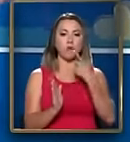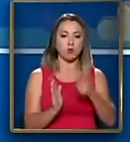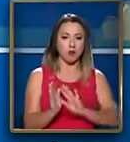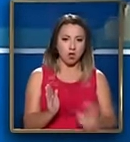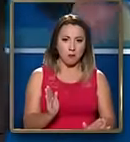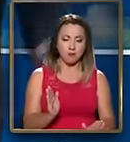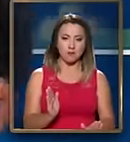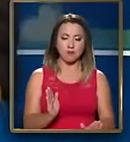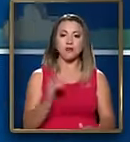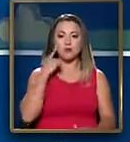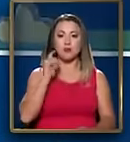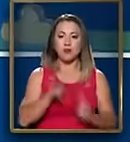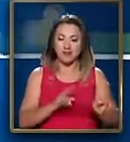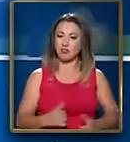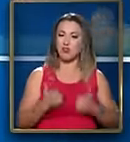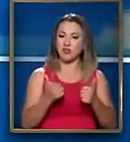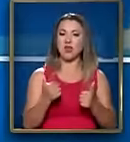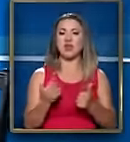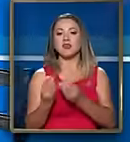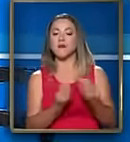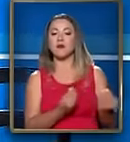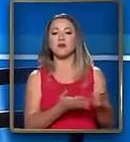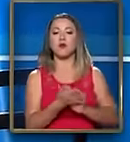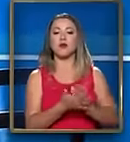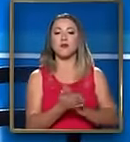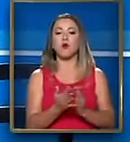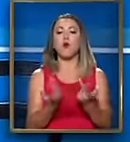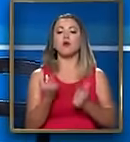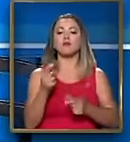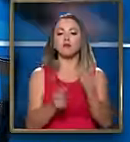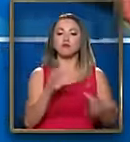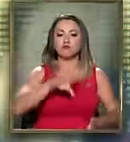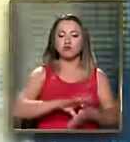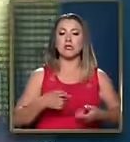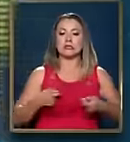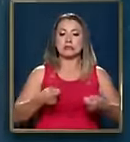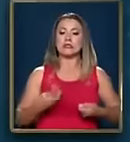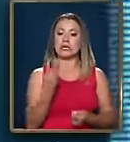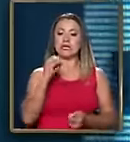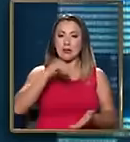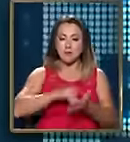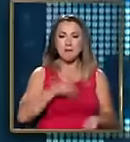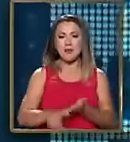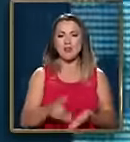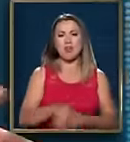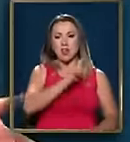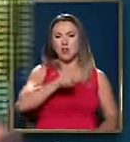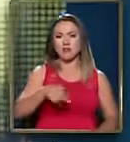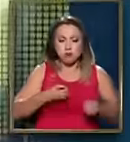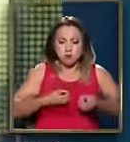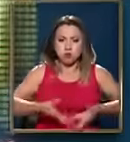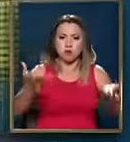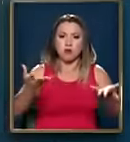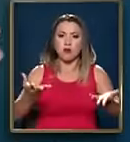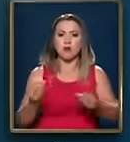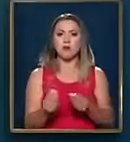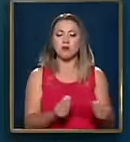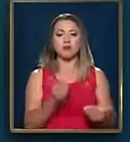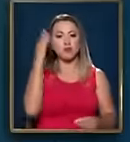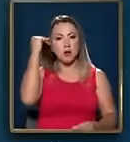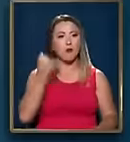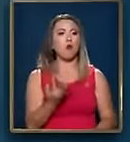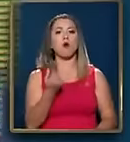Pero hay que hacer el censo bien, que no pase con el censo que pasó, donde se gastaron más de 30 mil millones de pesos, que no sirvieron para nada. Al final no